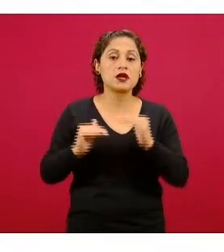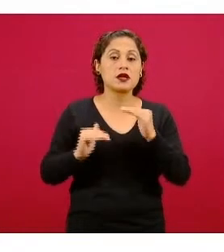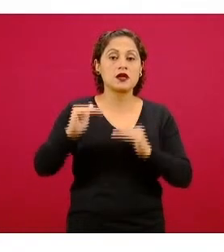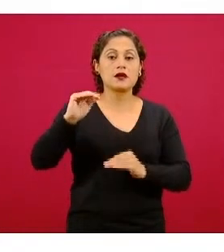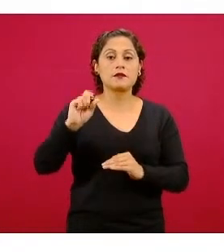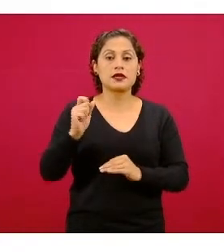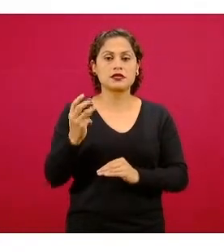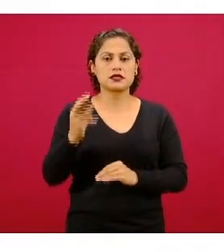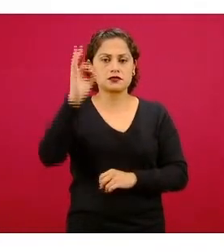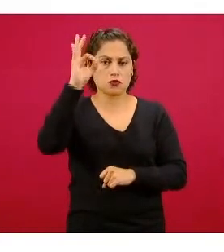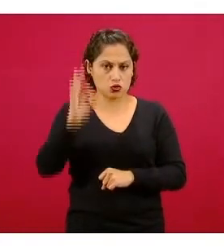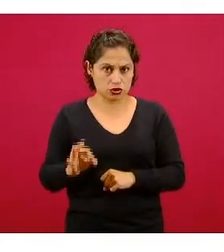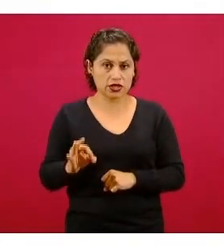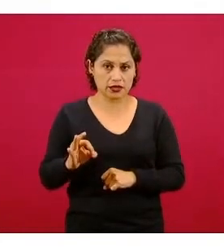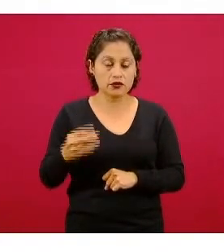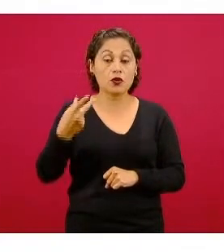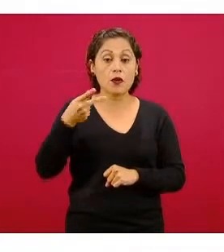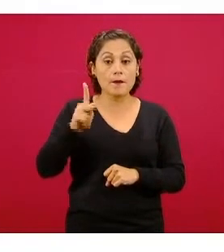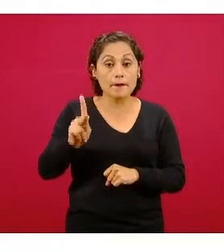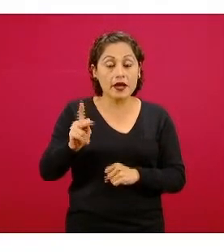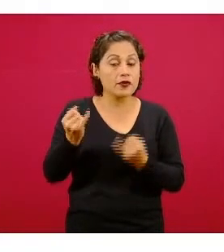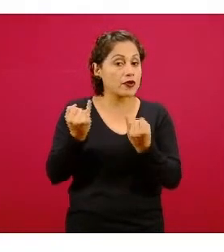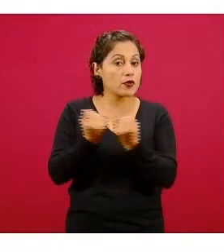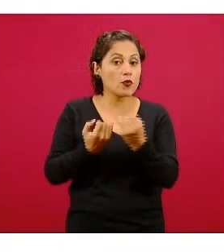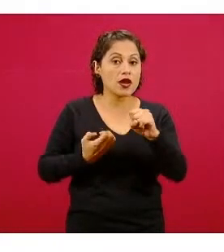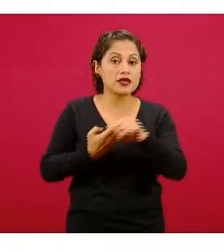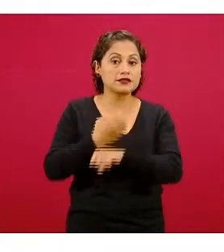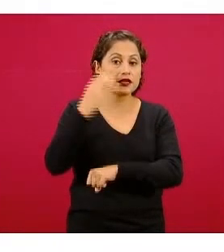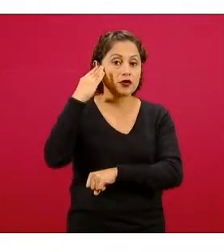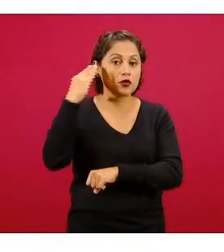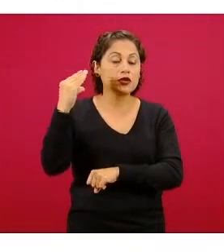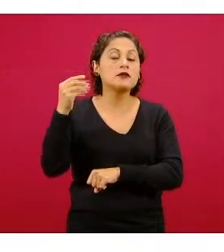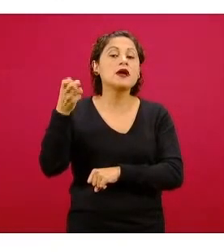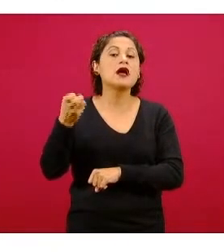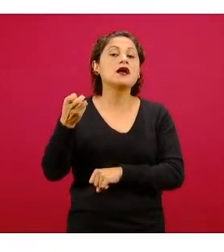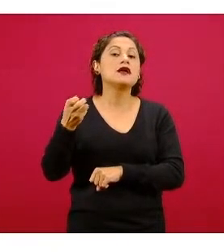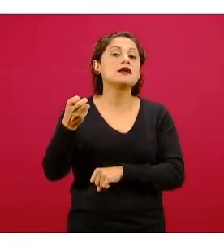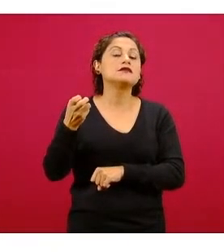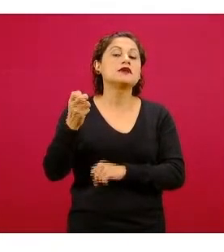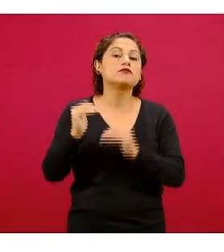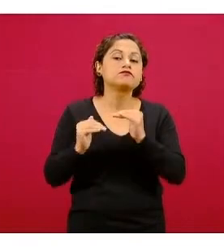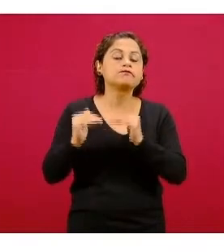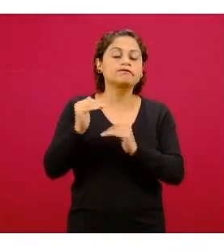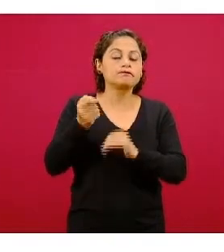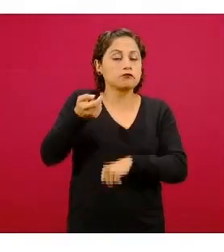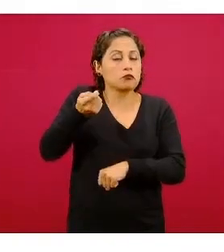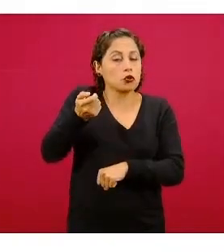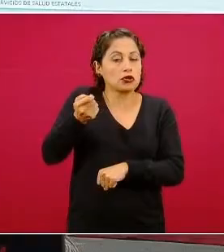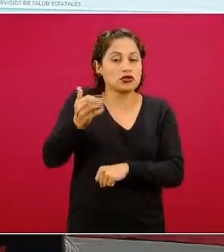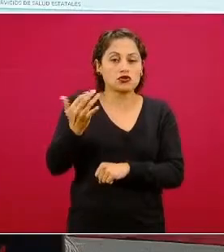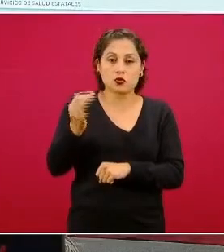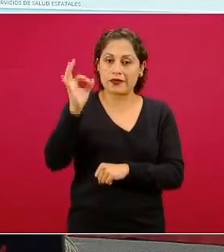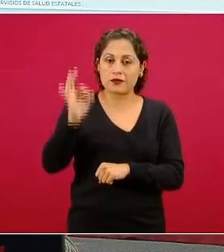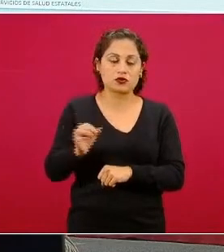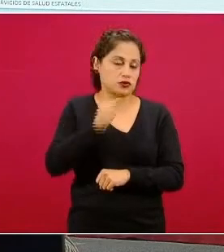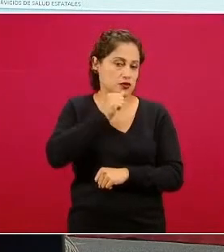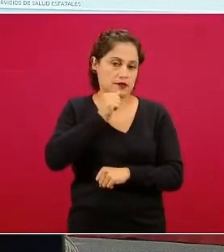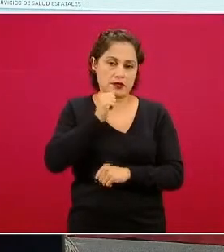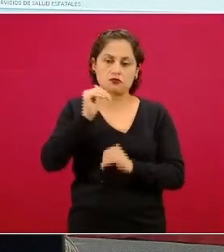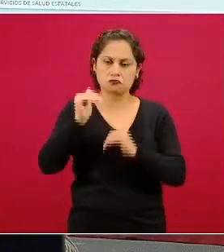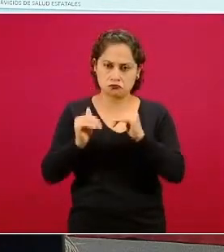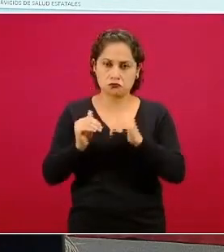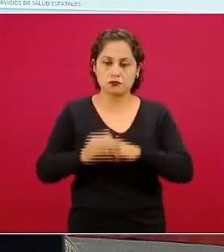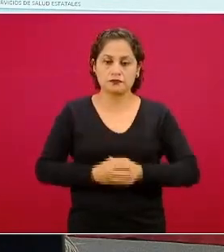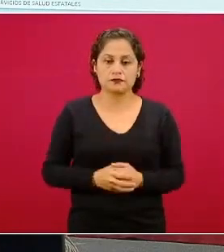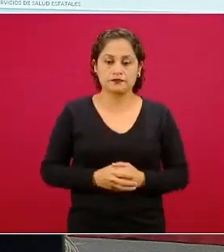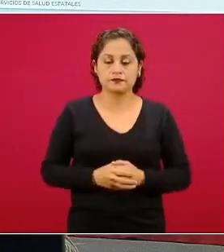largo de la semana, pero subió también en Colima un poco, pero sin llegar al 50% la ocupación hospitalaria. Cierro